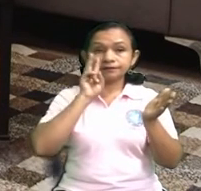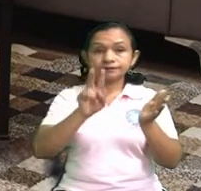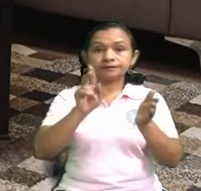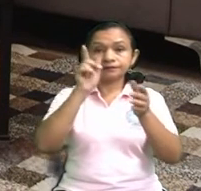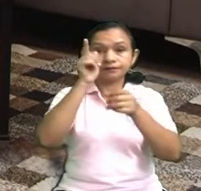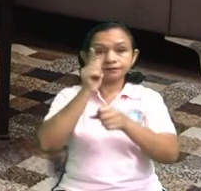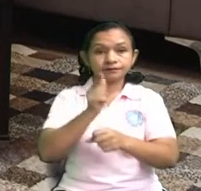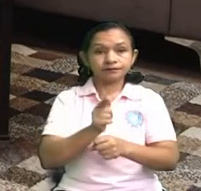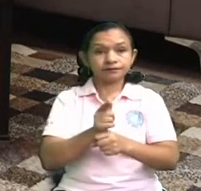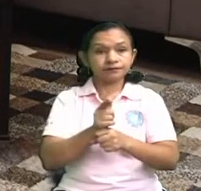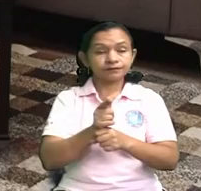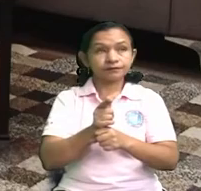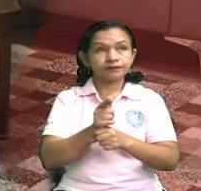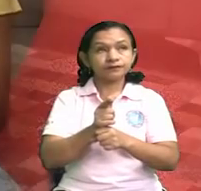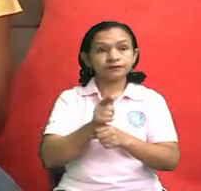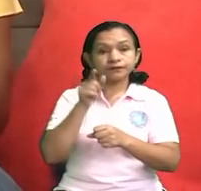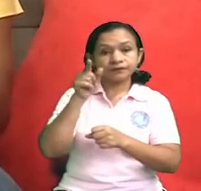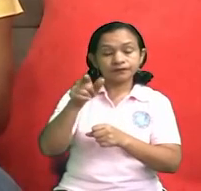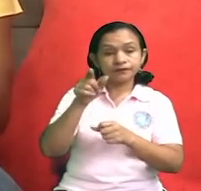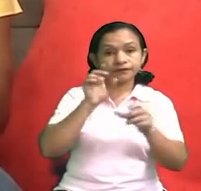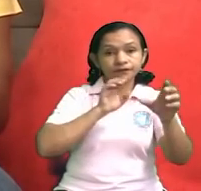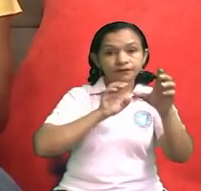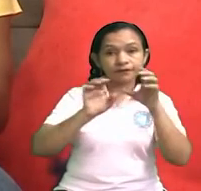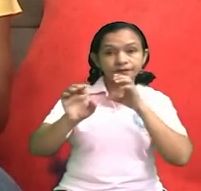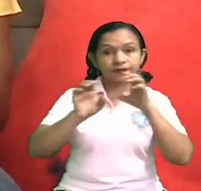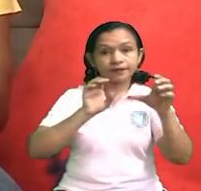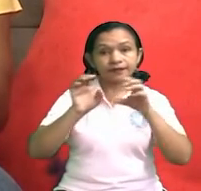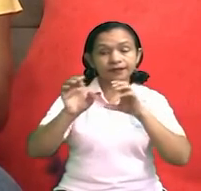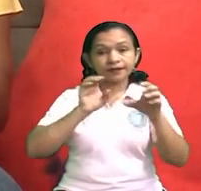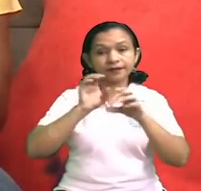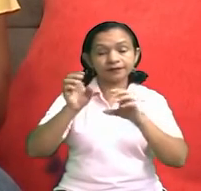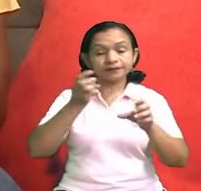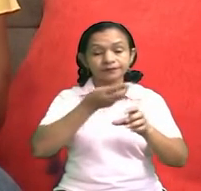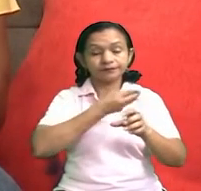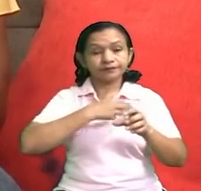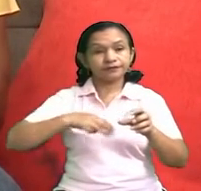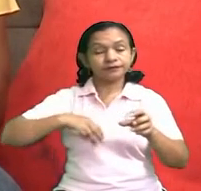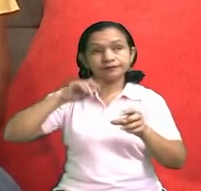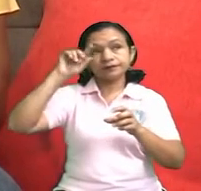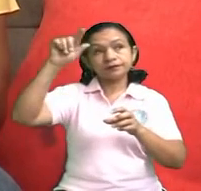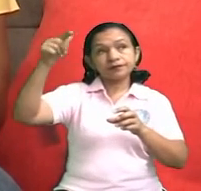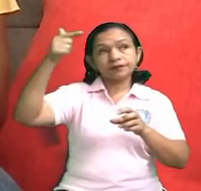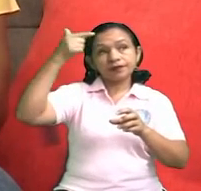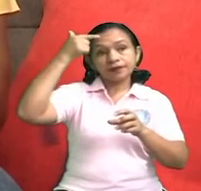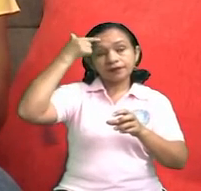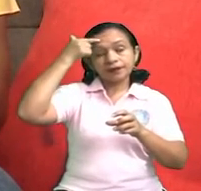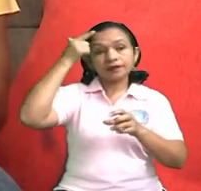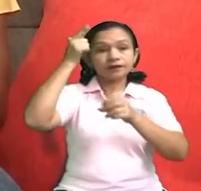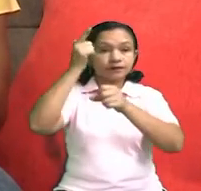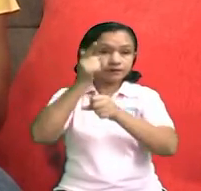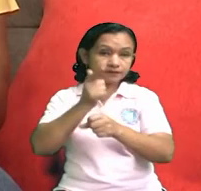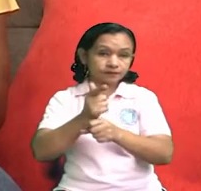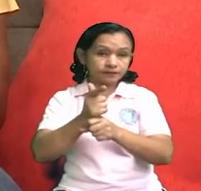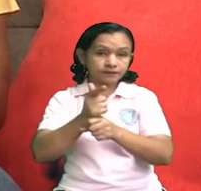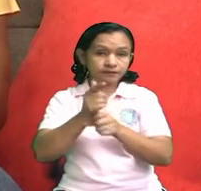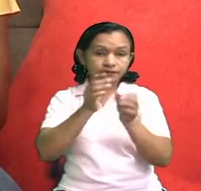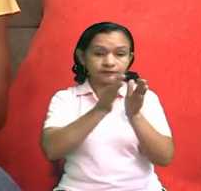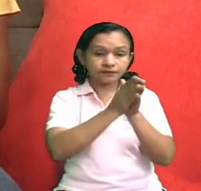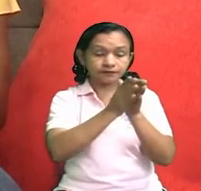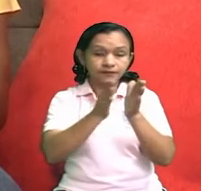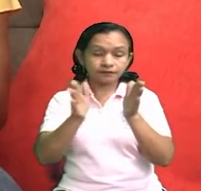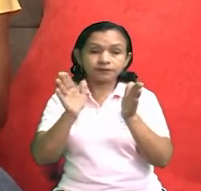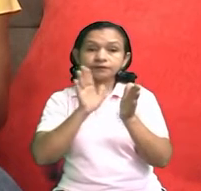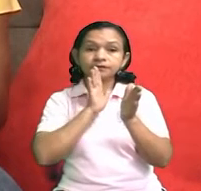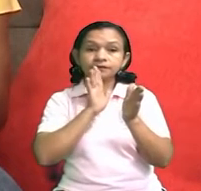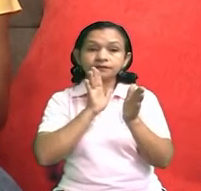video facilitado por el área de comunicaciones de el Ministerio de Gobernación, uno de los videos un poquito largos de los que